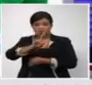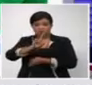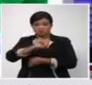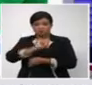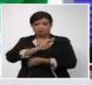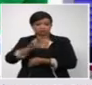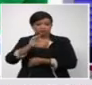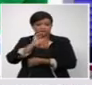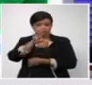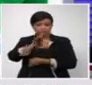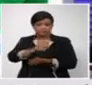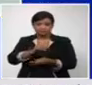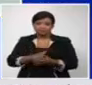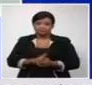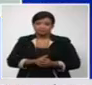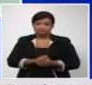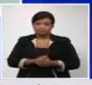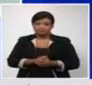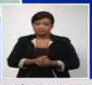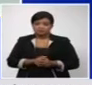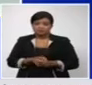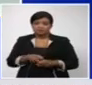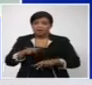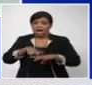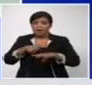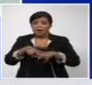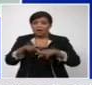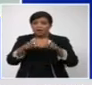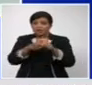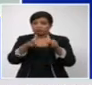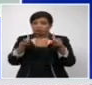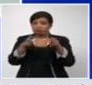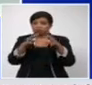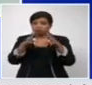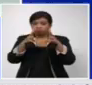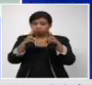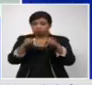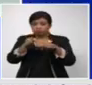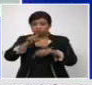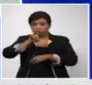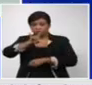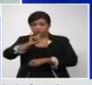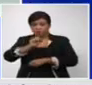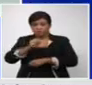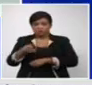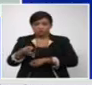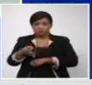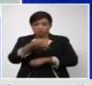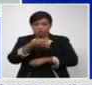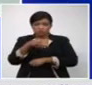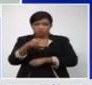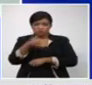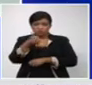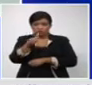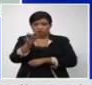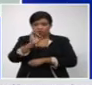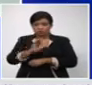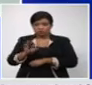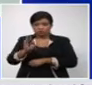dicho. De La Habana el mayor número, 9. De los municipios, 10 de octubre